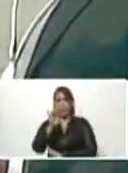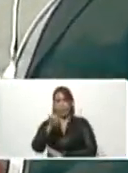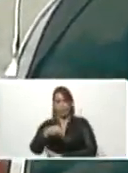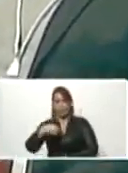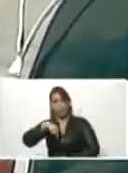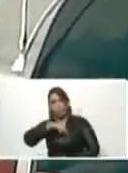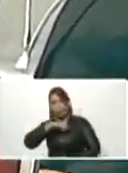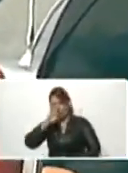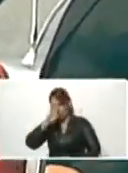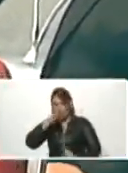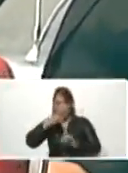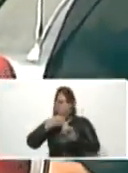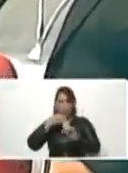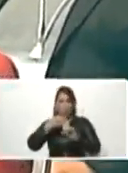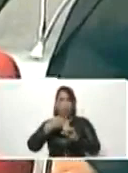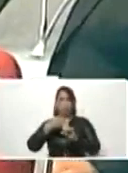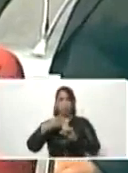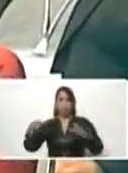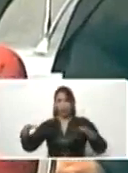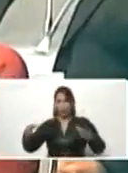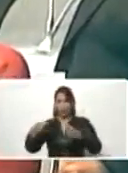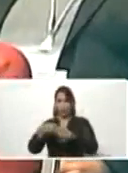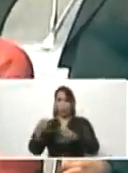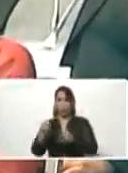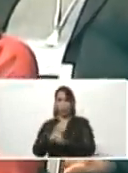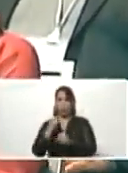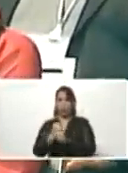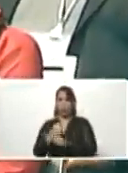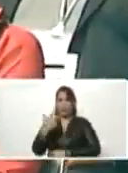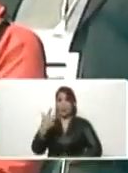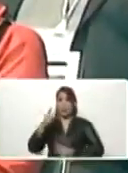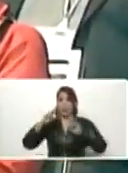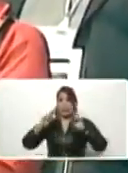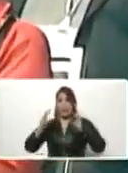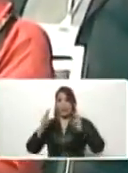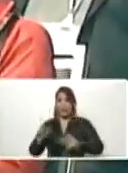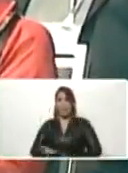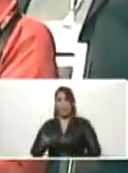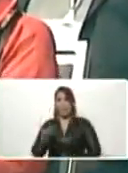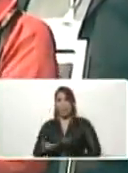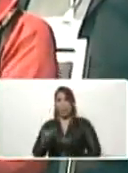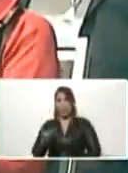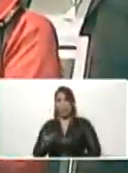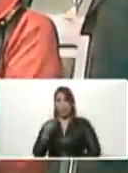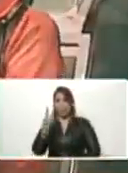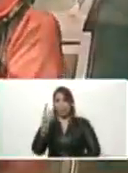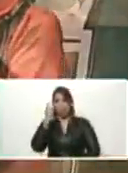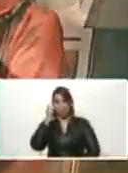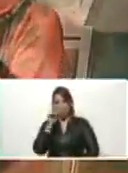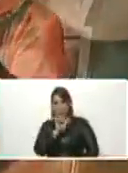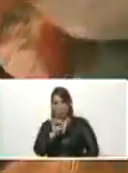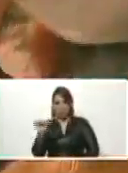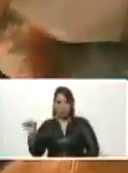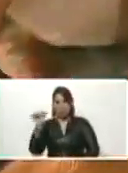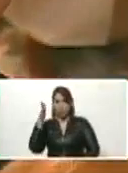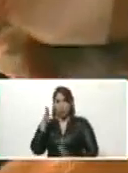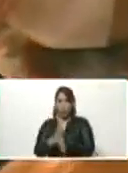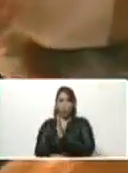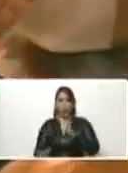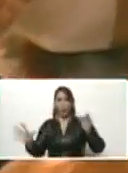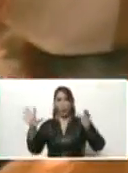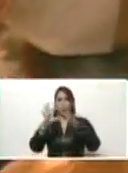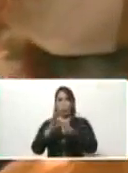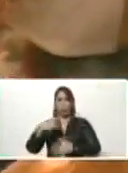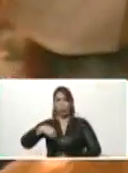abordando en estas mesas de trabajo tres temas centrales en estos dos días. Uno referido a la unión de